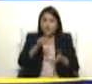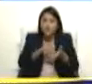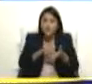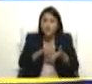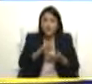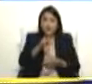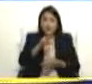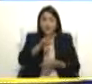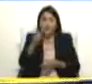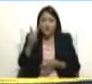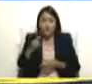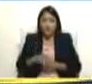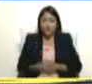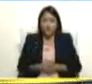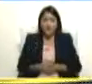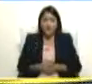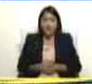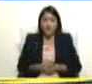181.122 con un